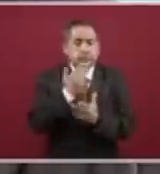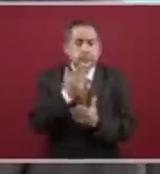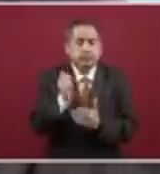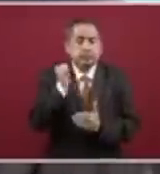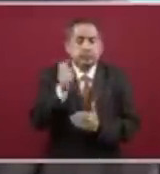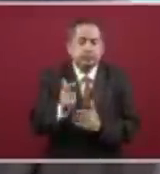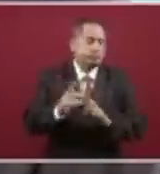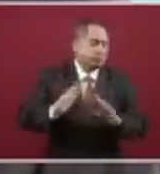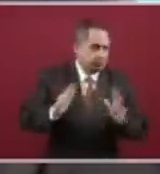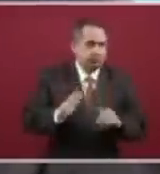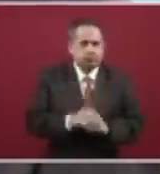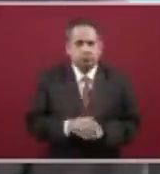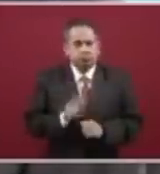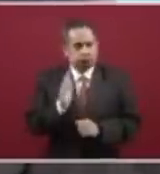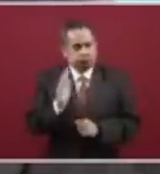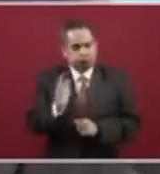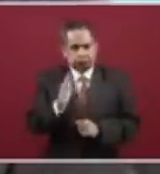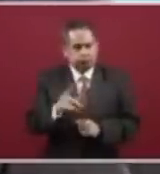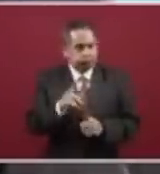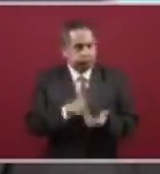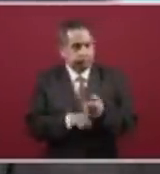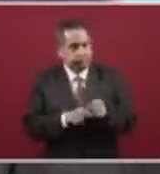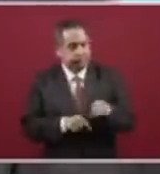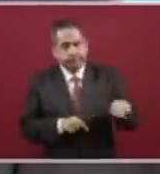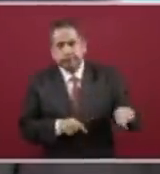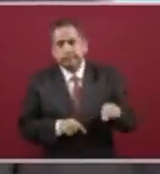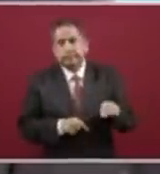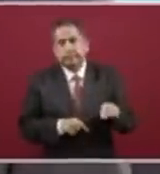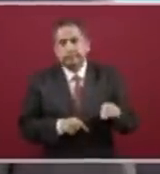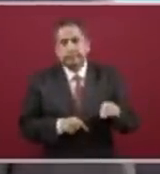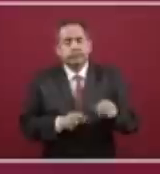bien se convirtió en un mecanismo